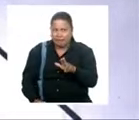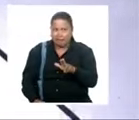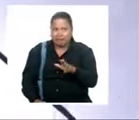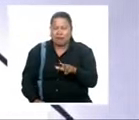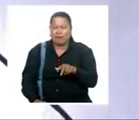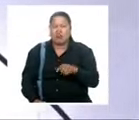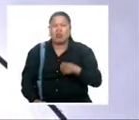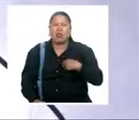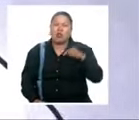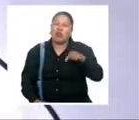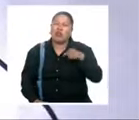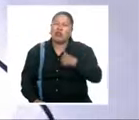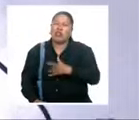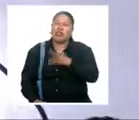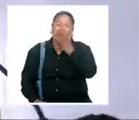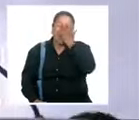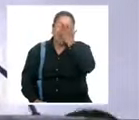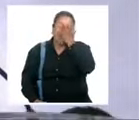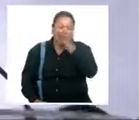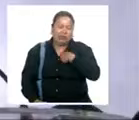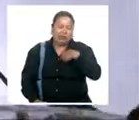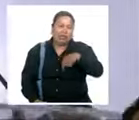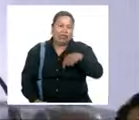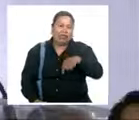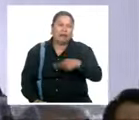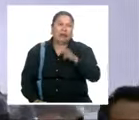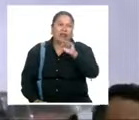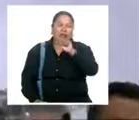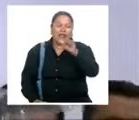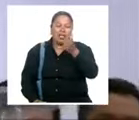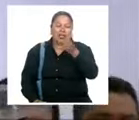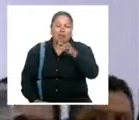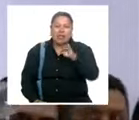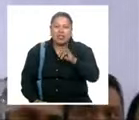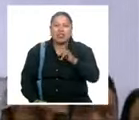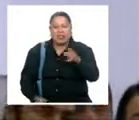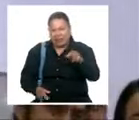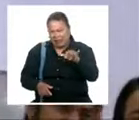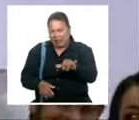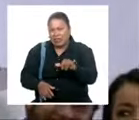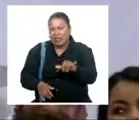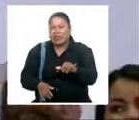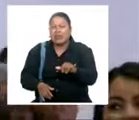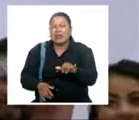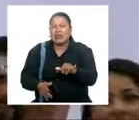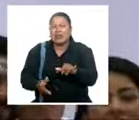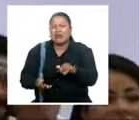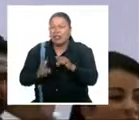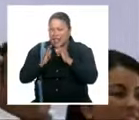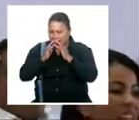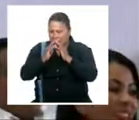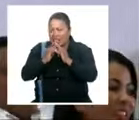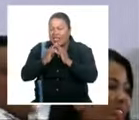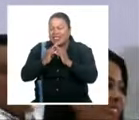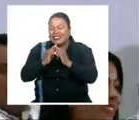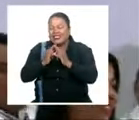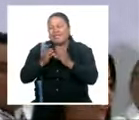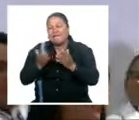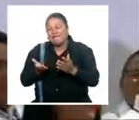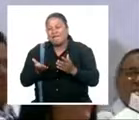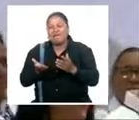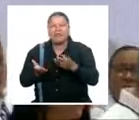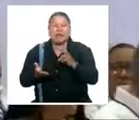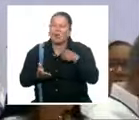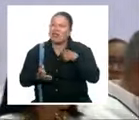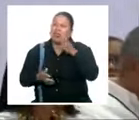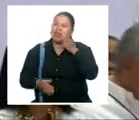me dio mucha pena estar aquí, pero es que Saimi me dijo que yo me quedara aquí al tianguis, pero estoy lunes